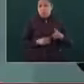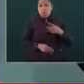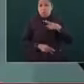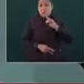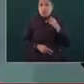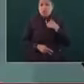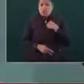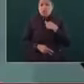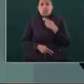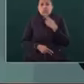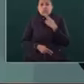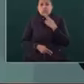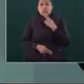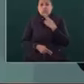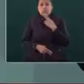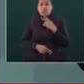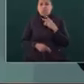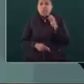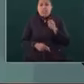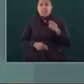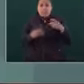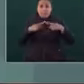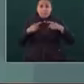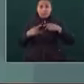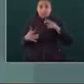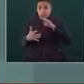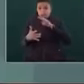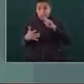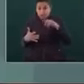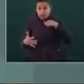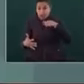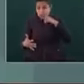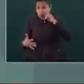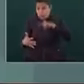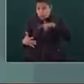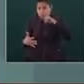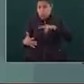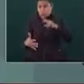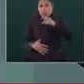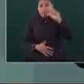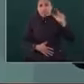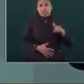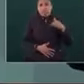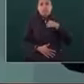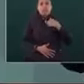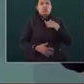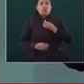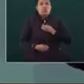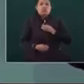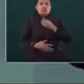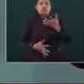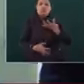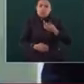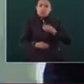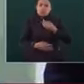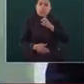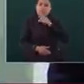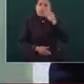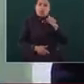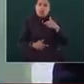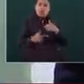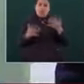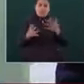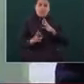la argumentación de la misma gente para exponer aquí y en otros